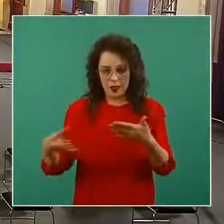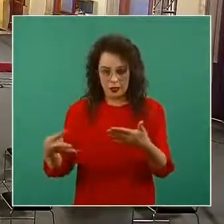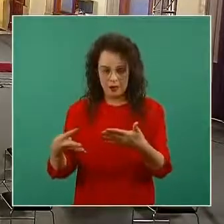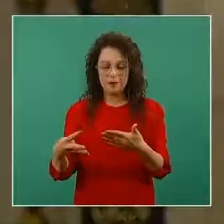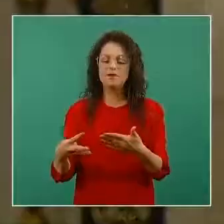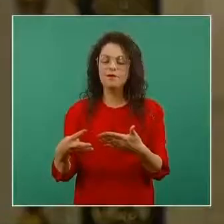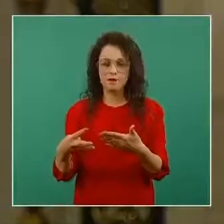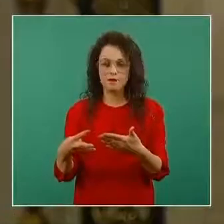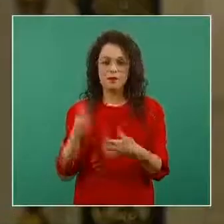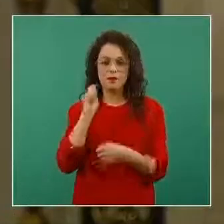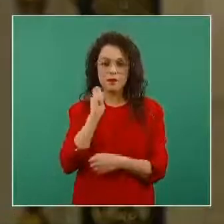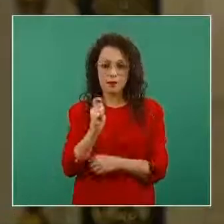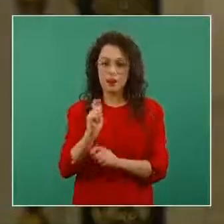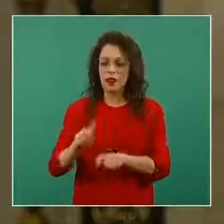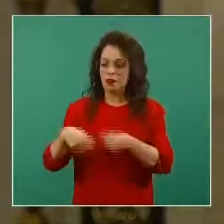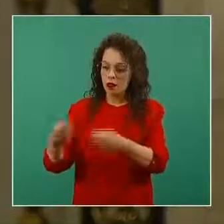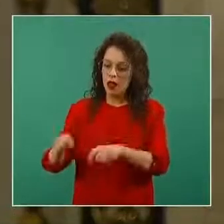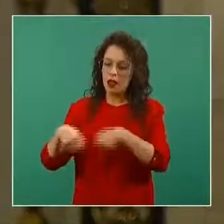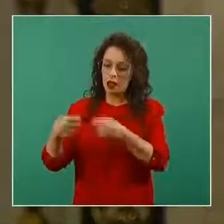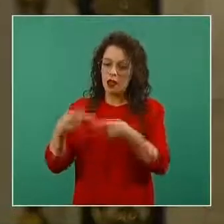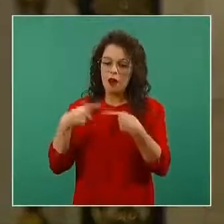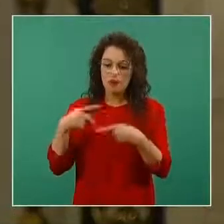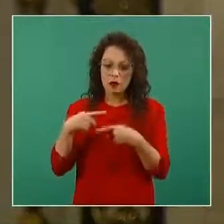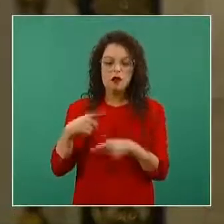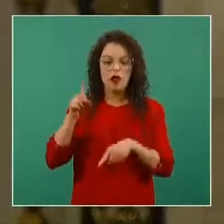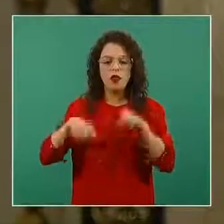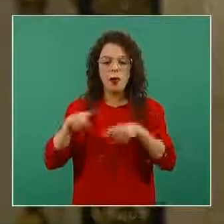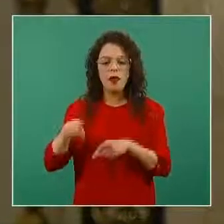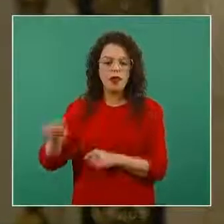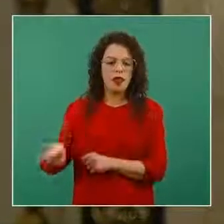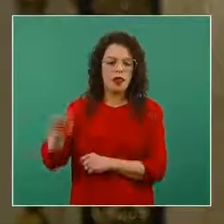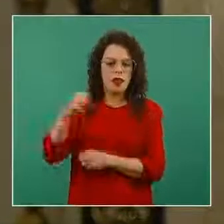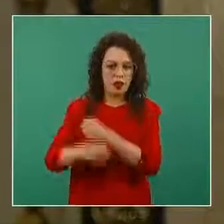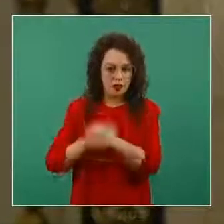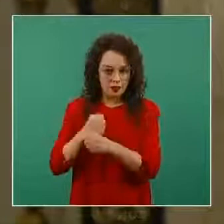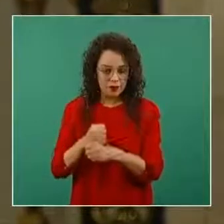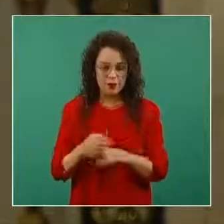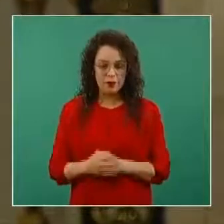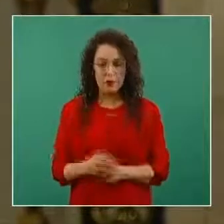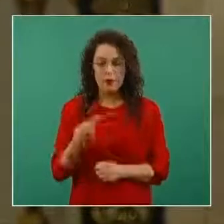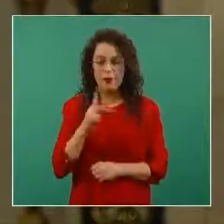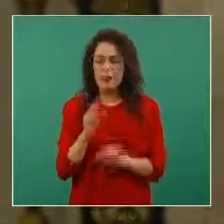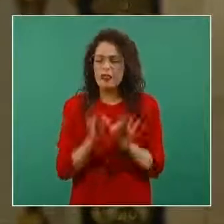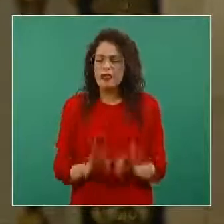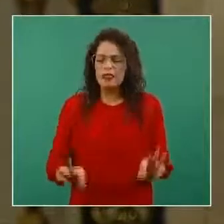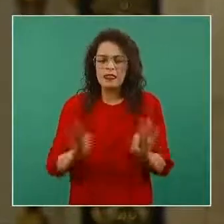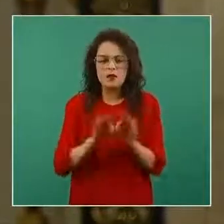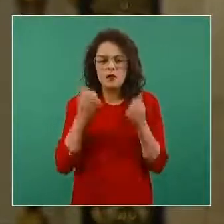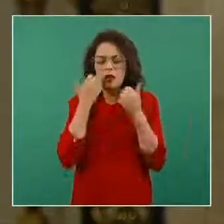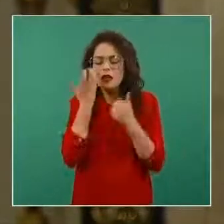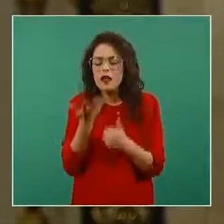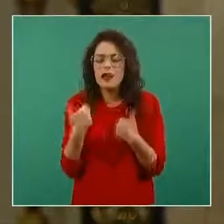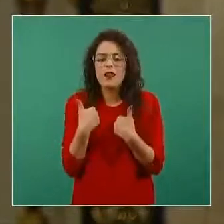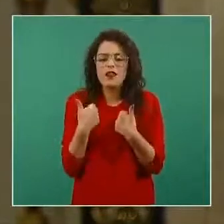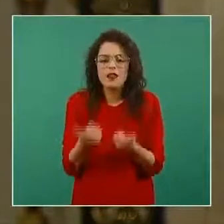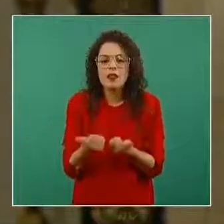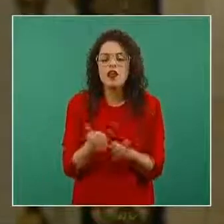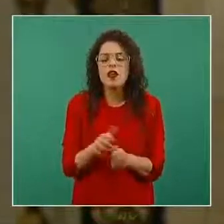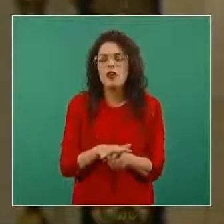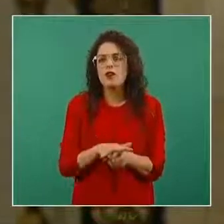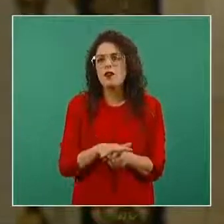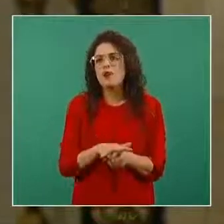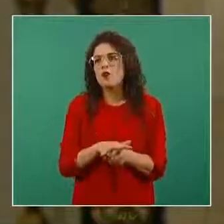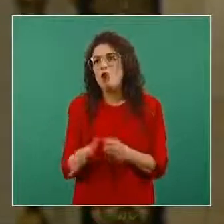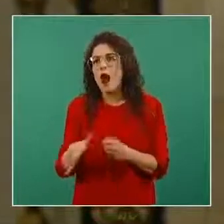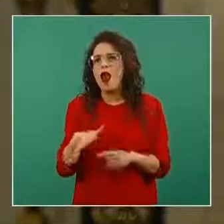edad, pero sería un poquito interesante también entender cuál sería el contexto también en dado caso